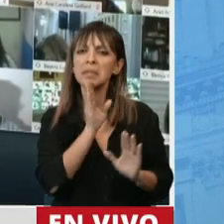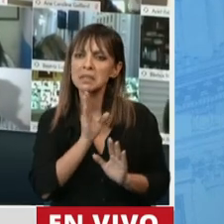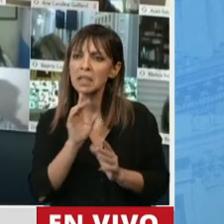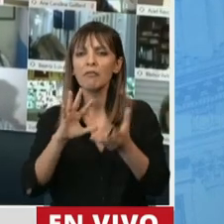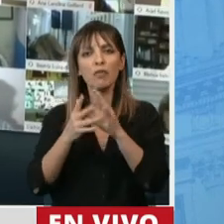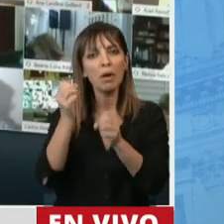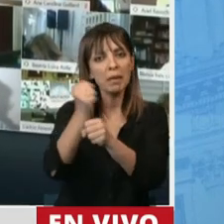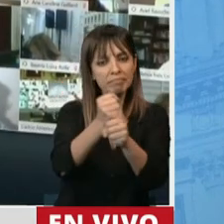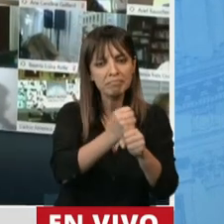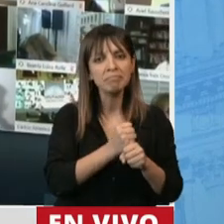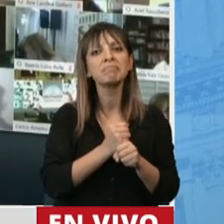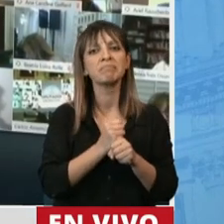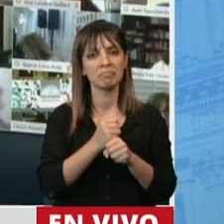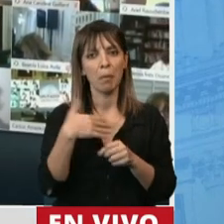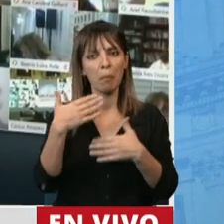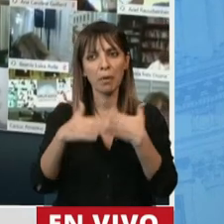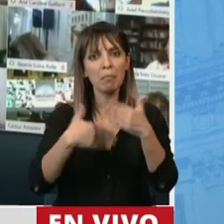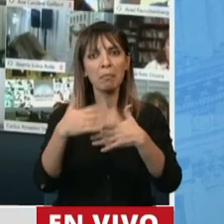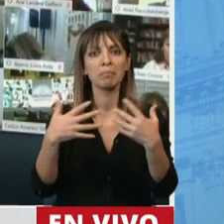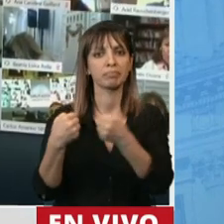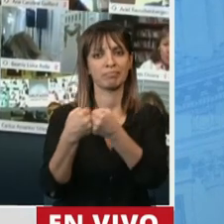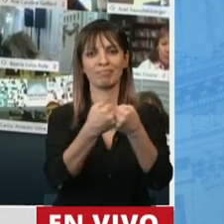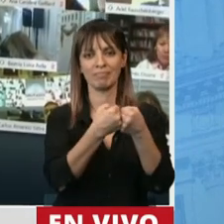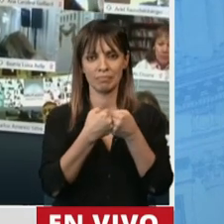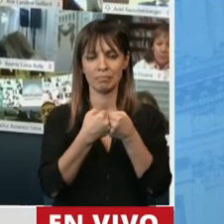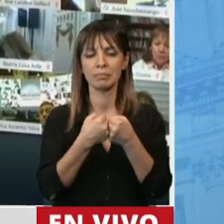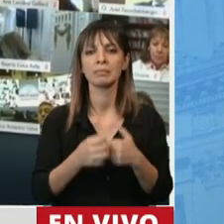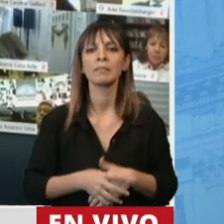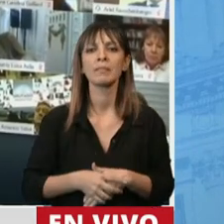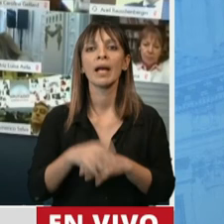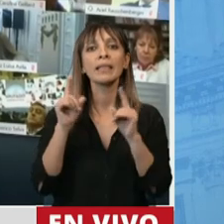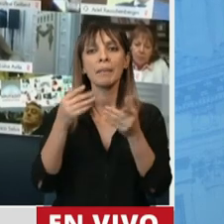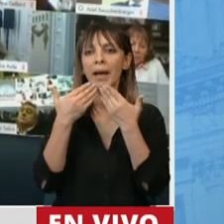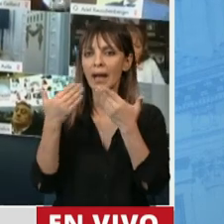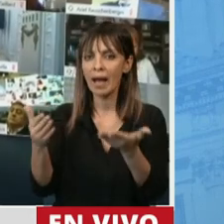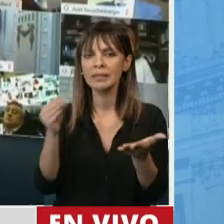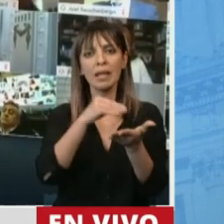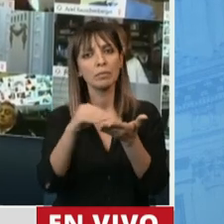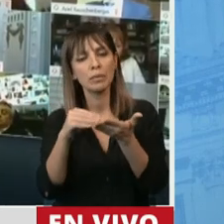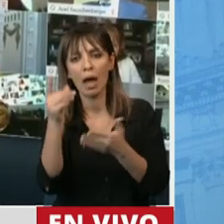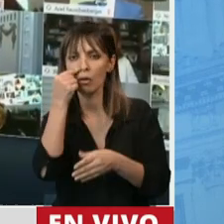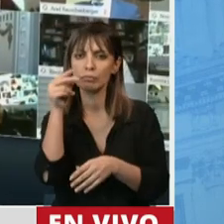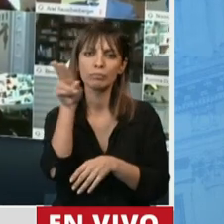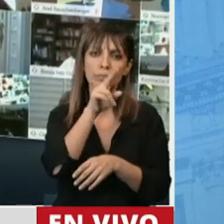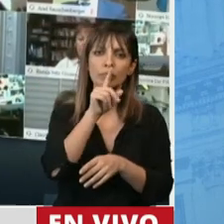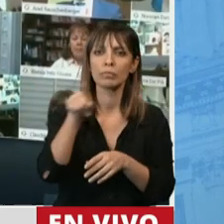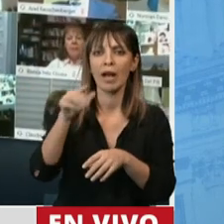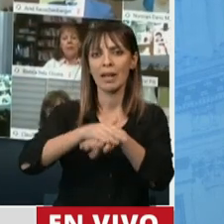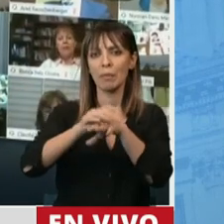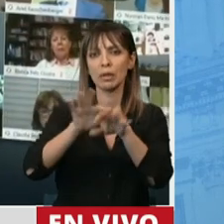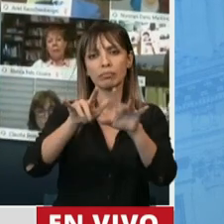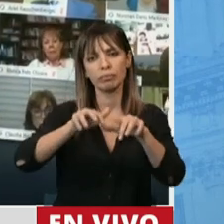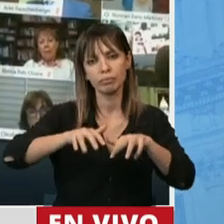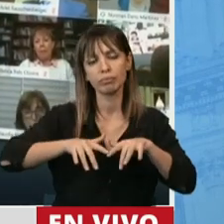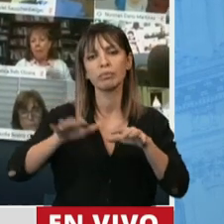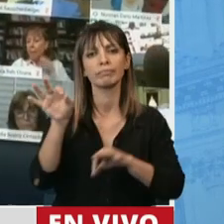de trabajar que nos ha permitido llegar a este puerto de manera tan fácil. También a los diputados y diputadas que trabajaron en la redacción del proyecto.